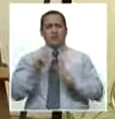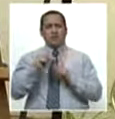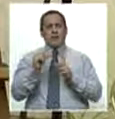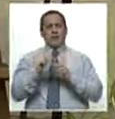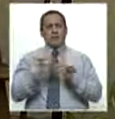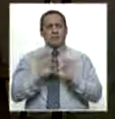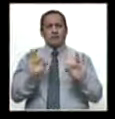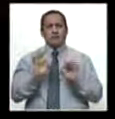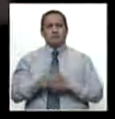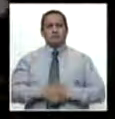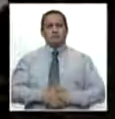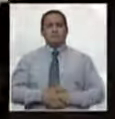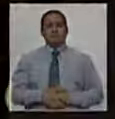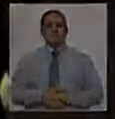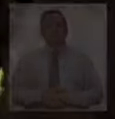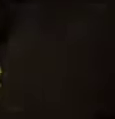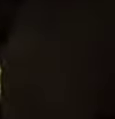palabras nada más.